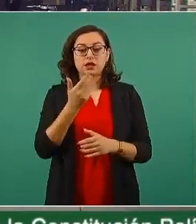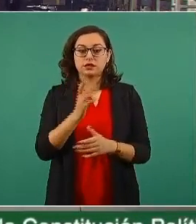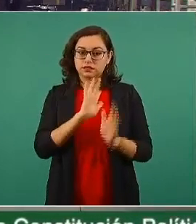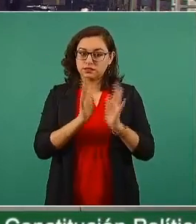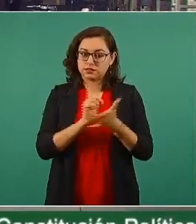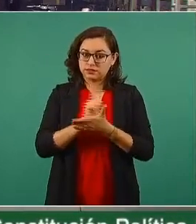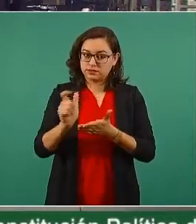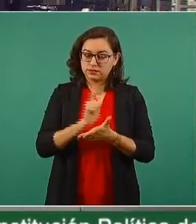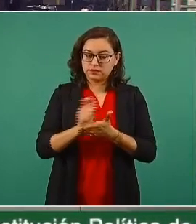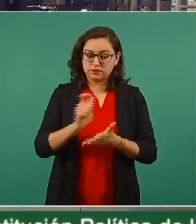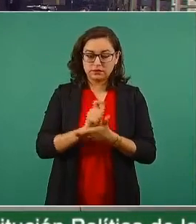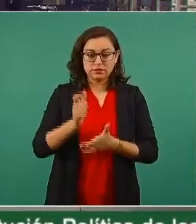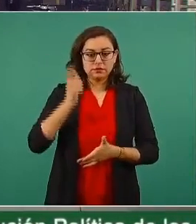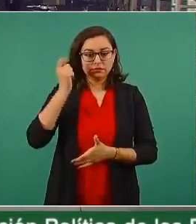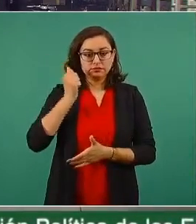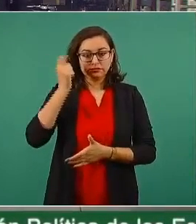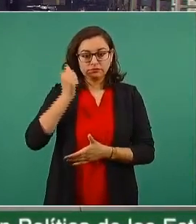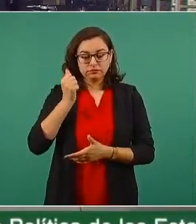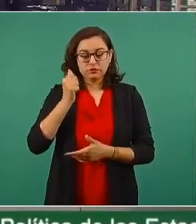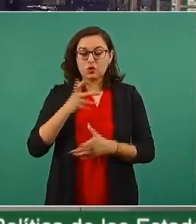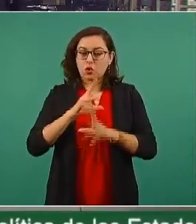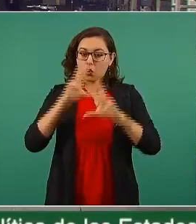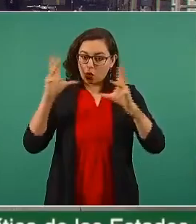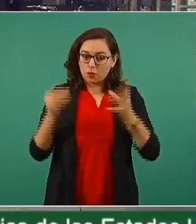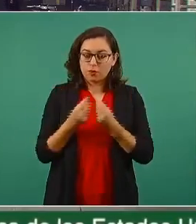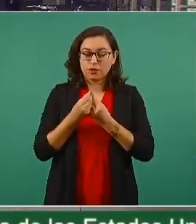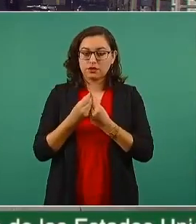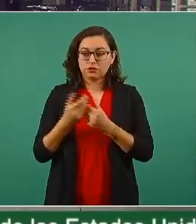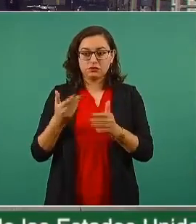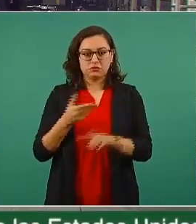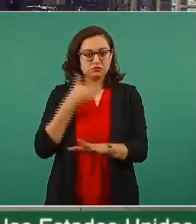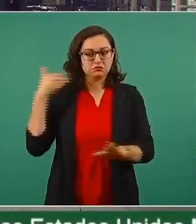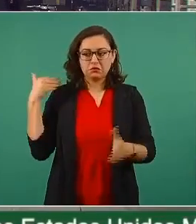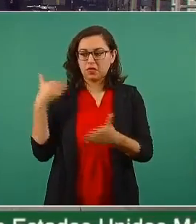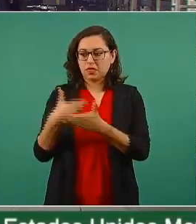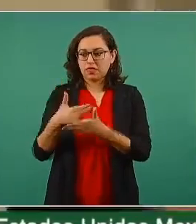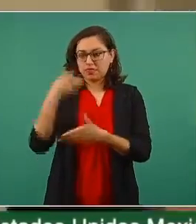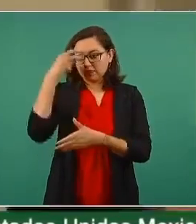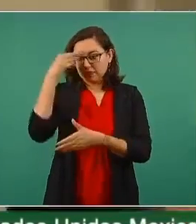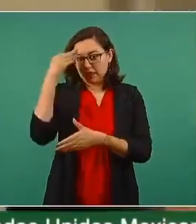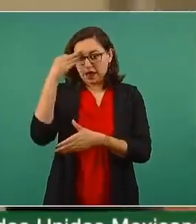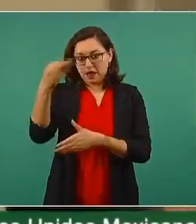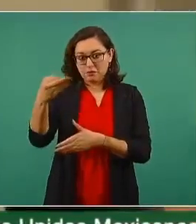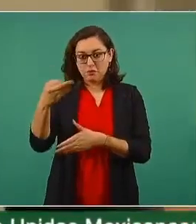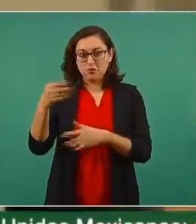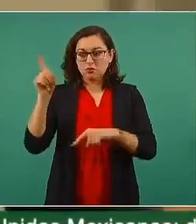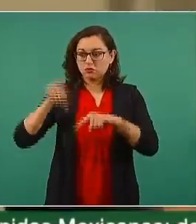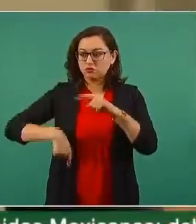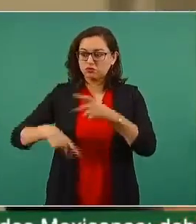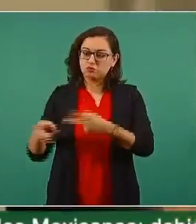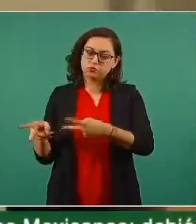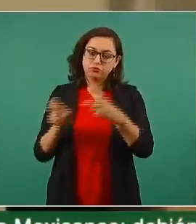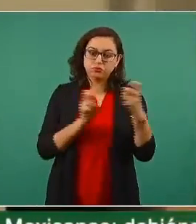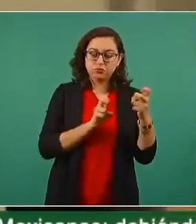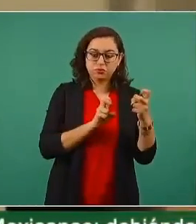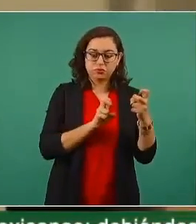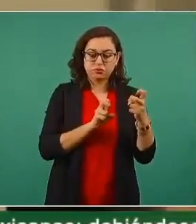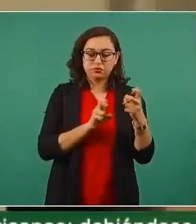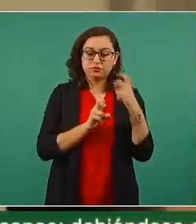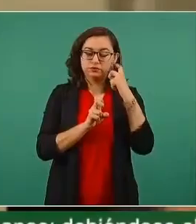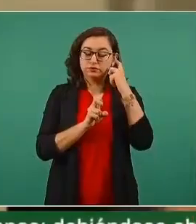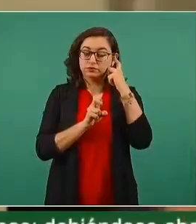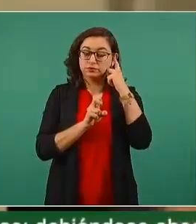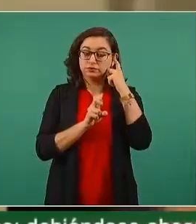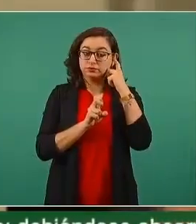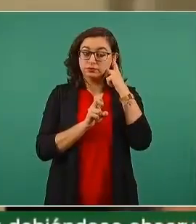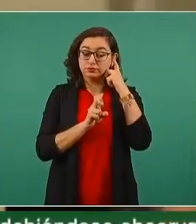fondo de retiros, jubilaciones y pensiones que se les robó en favor del Grupo Posadas y Aeroméxico, cuando compraron la aerolínea, y que